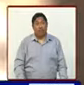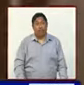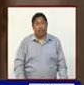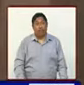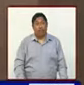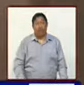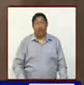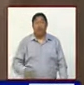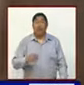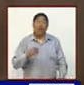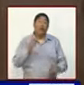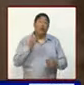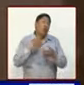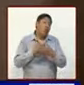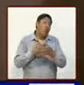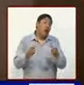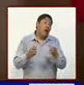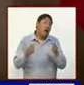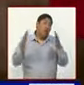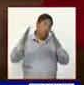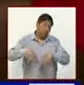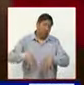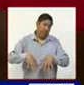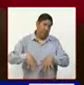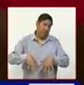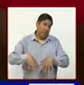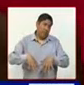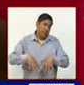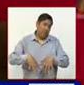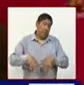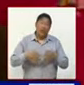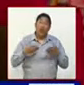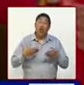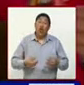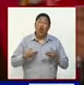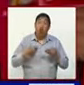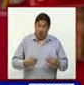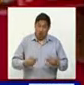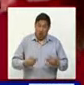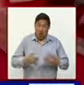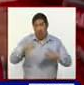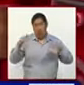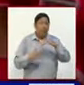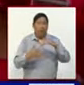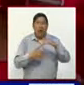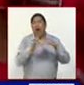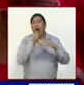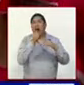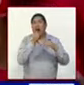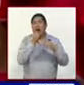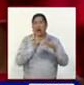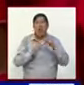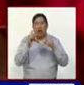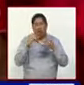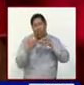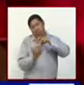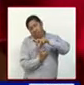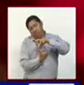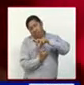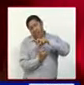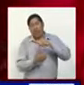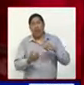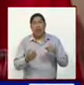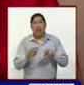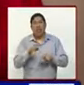Los 3 dormitorios que ha colapsado en esta vivienda. El colchón todavía se encuentra bajo el agua y algunos de sus muebles que no lograron